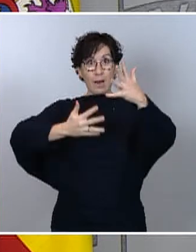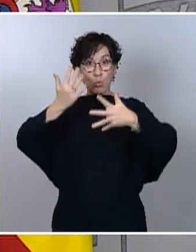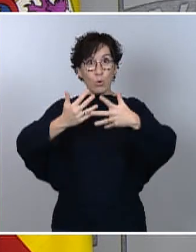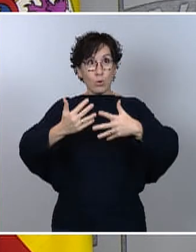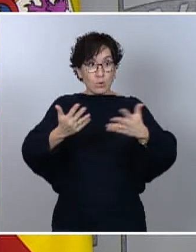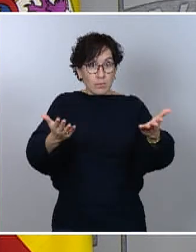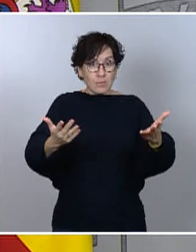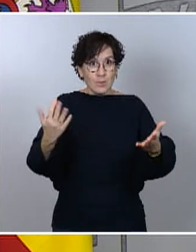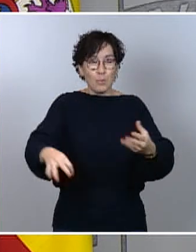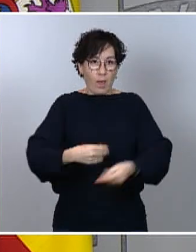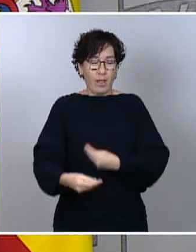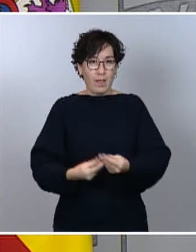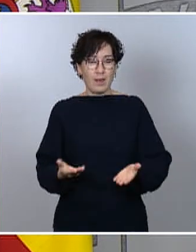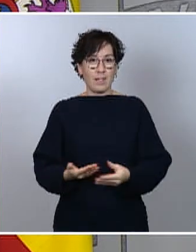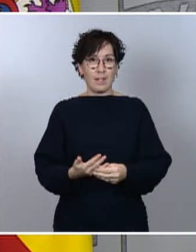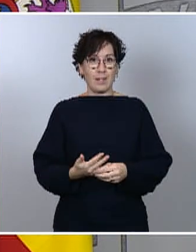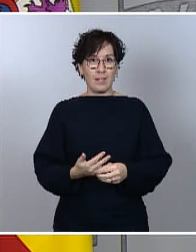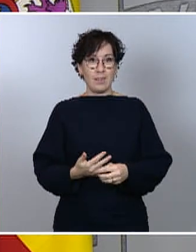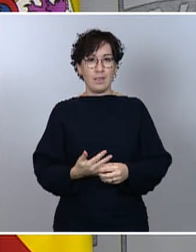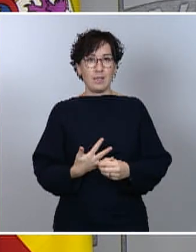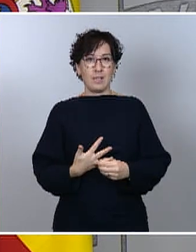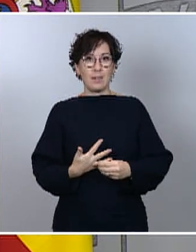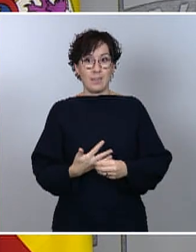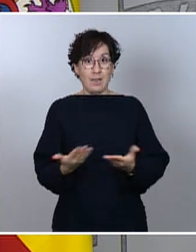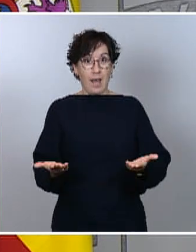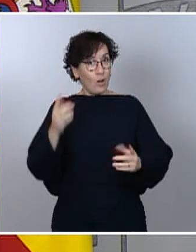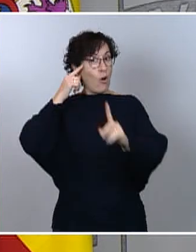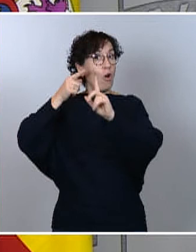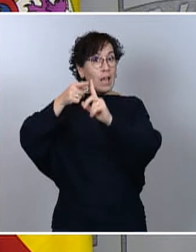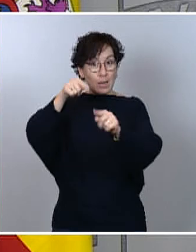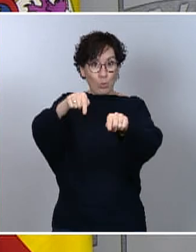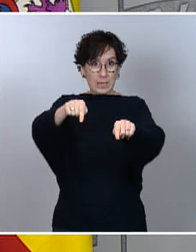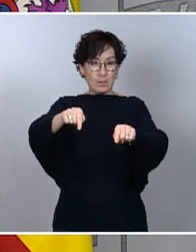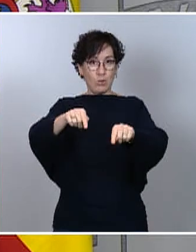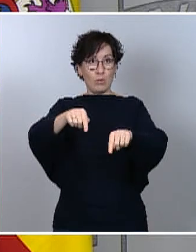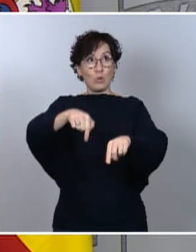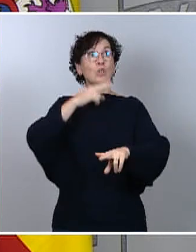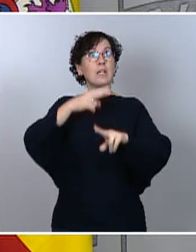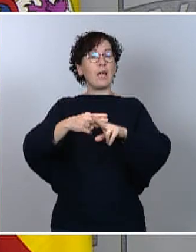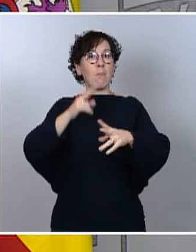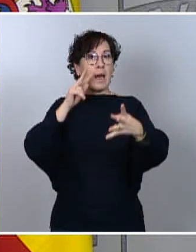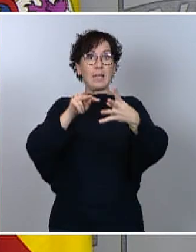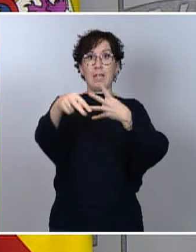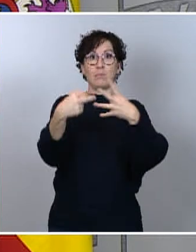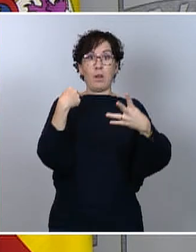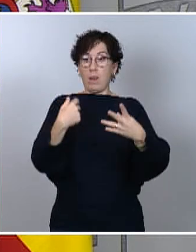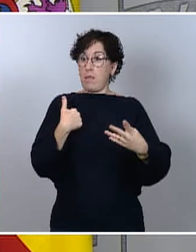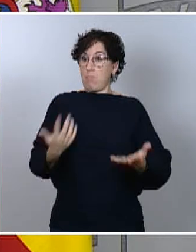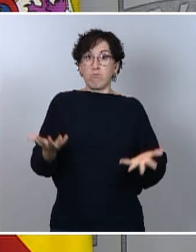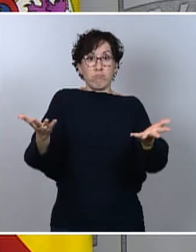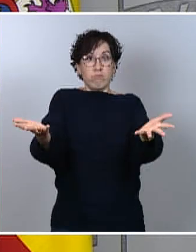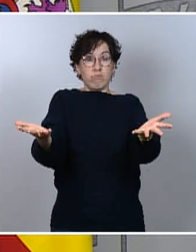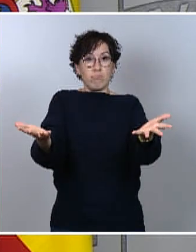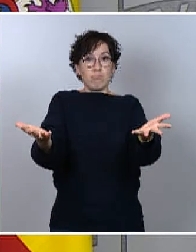esto también quiero explicar que en esto consiste. Esto es un ejercicio de transparencia en el que estamos poniendo a su disposición y van a tener en el